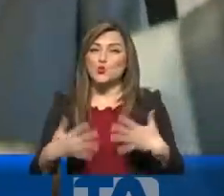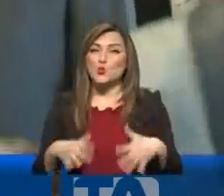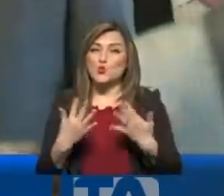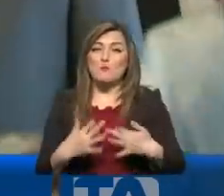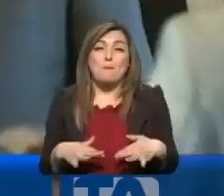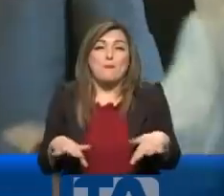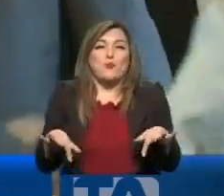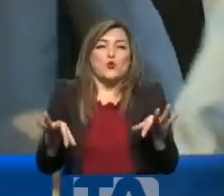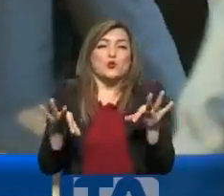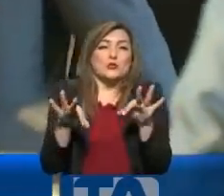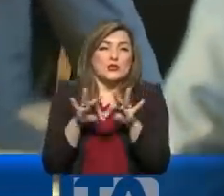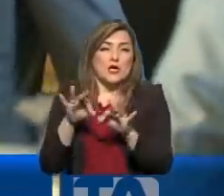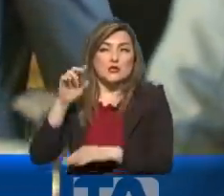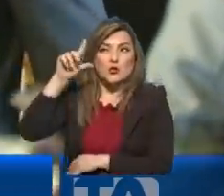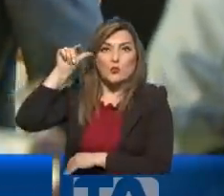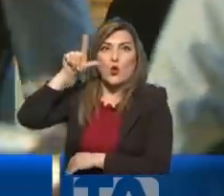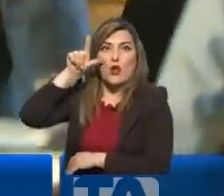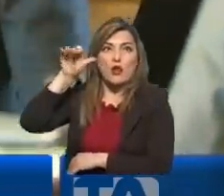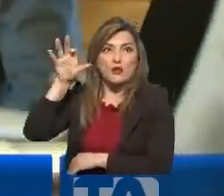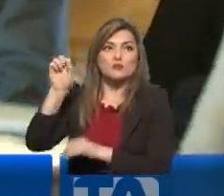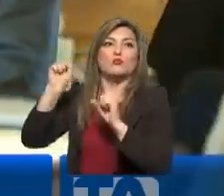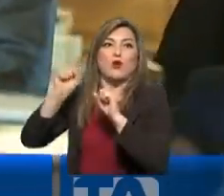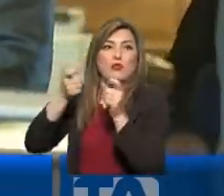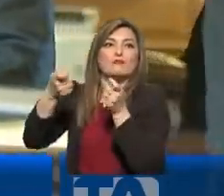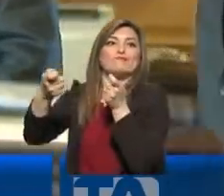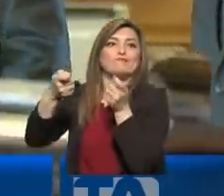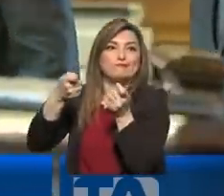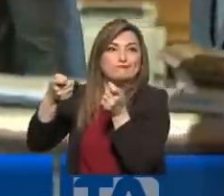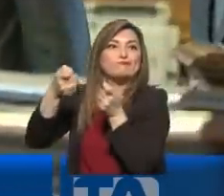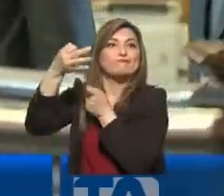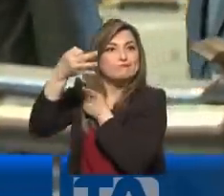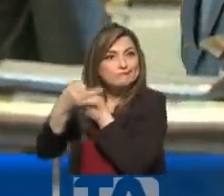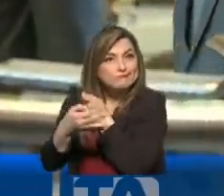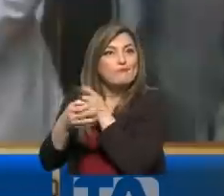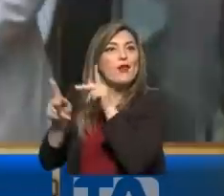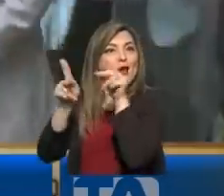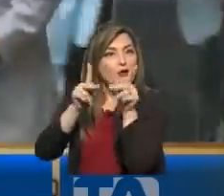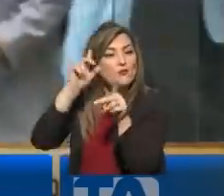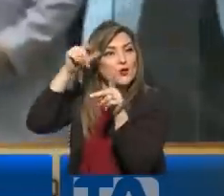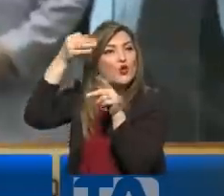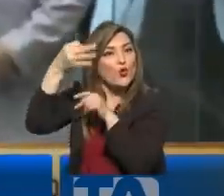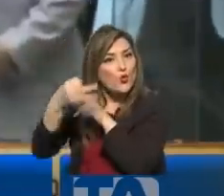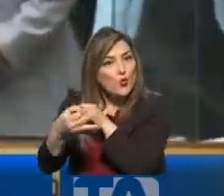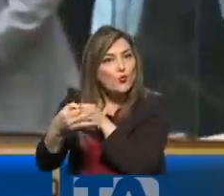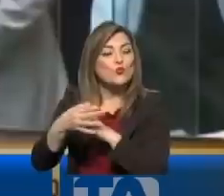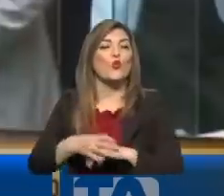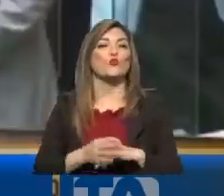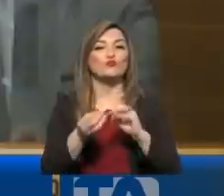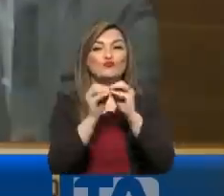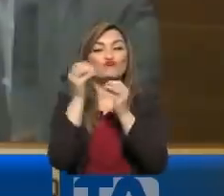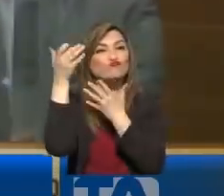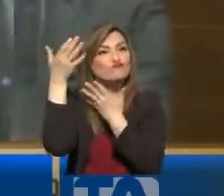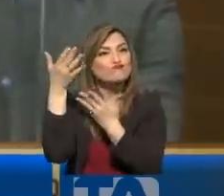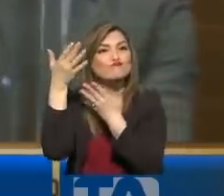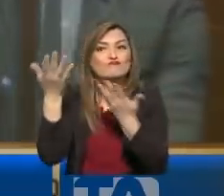que, entre otras cosas, el presidente electo Guillermo Lasso pueda cumplir su plan de gobierno o para que los movimientos